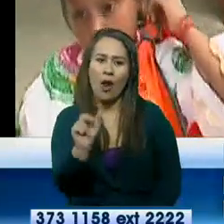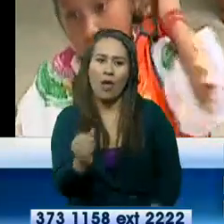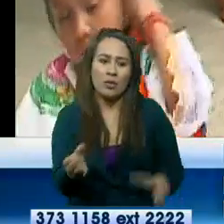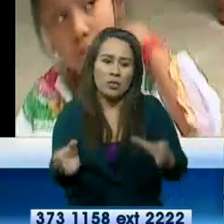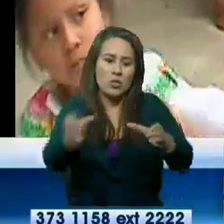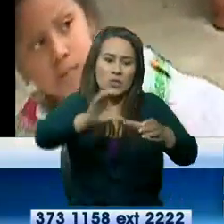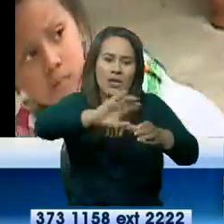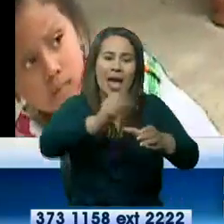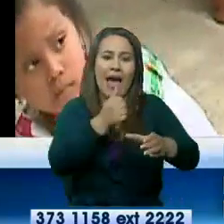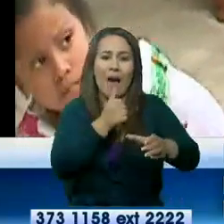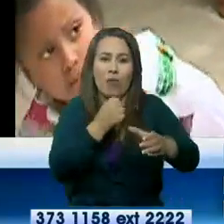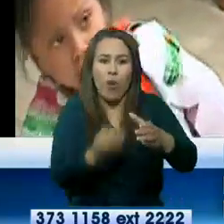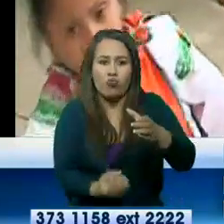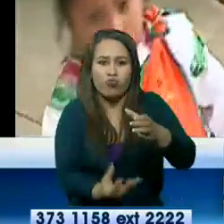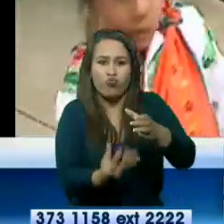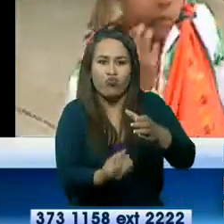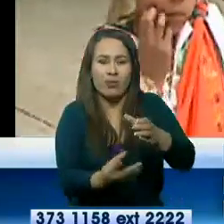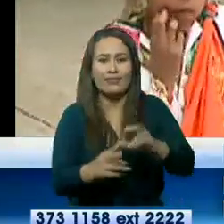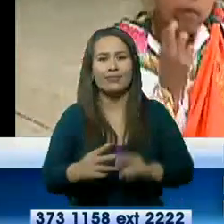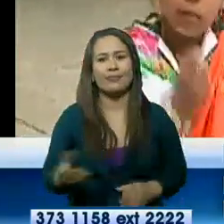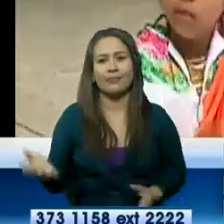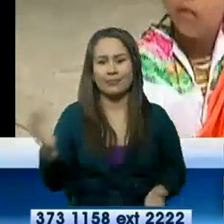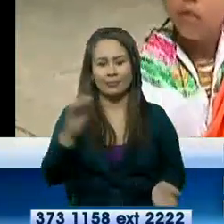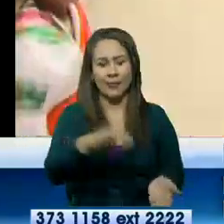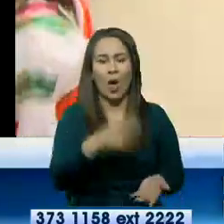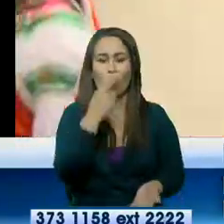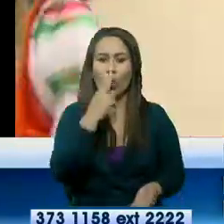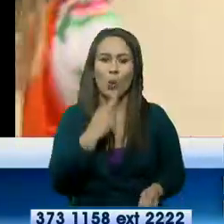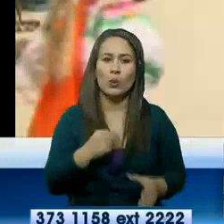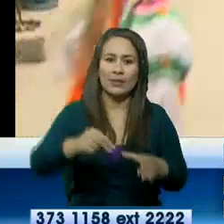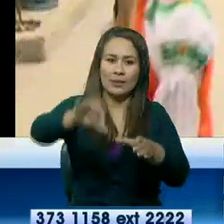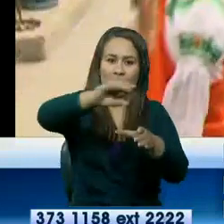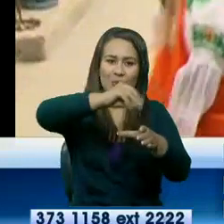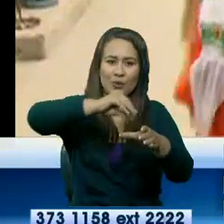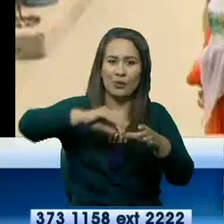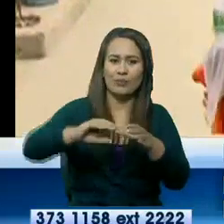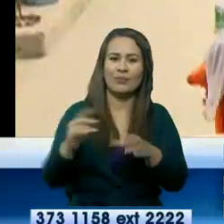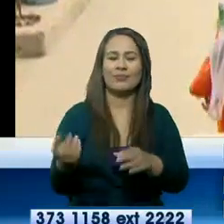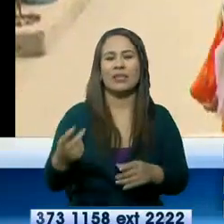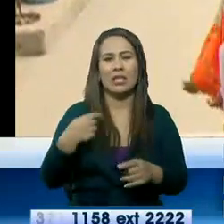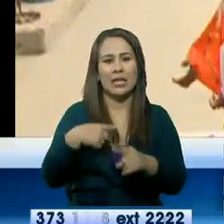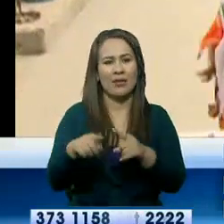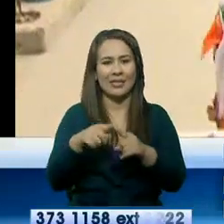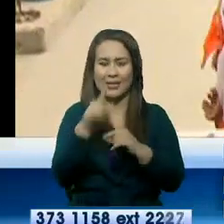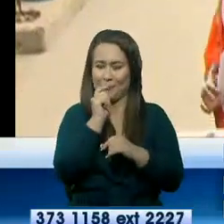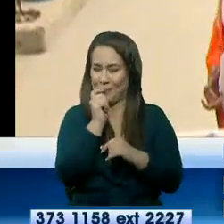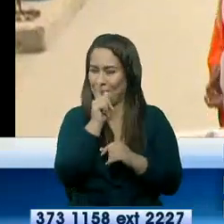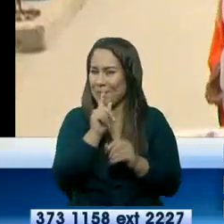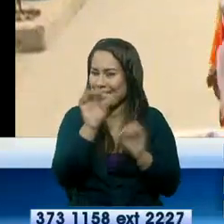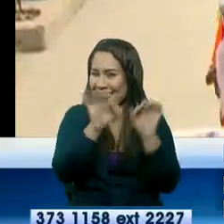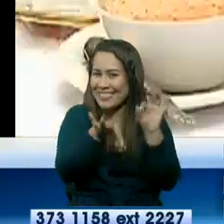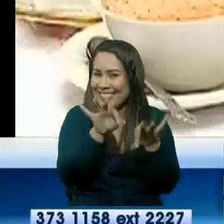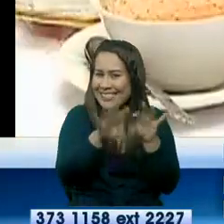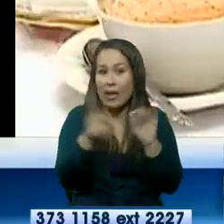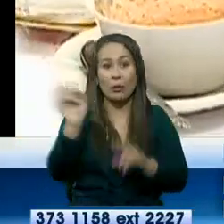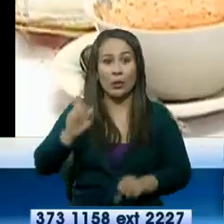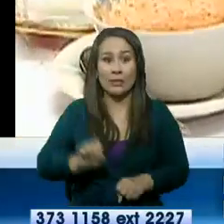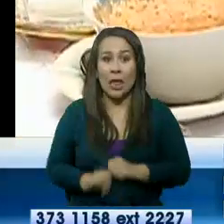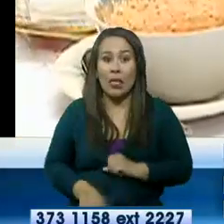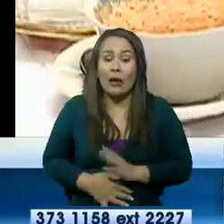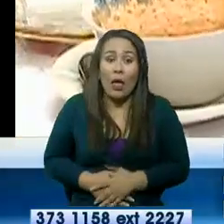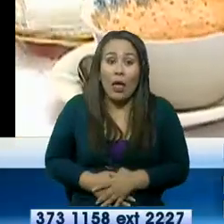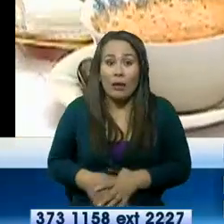se le hace hervir la jora bastante, bastante con dulce, así unos remedios que se pone ahí para que no les haga daño a